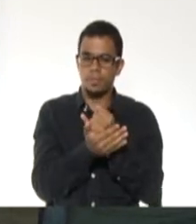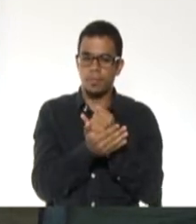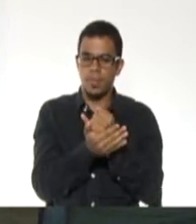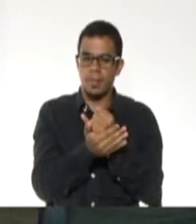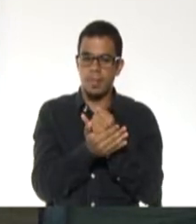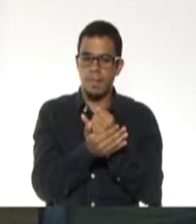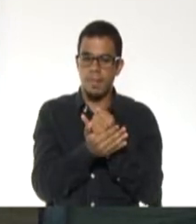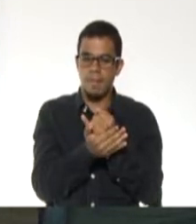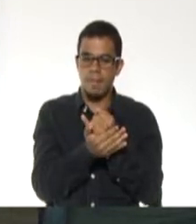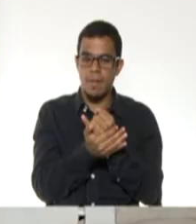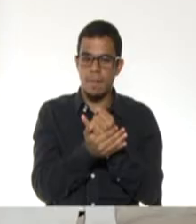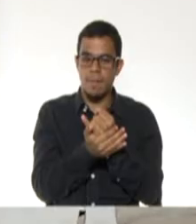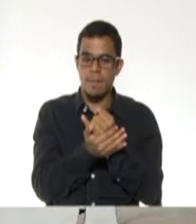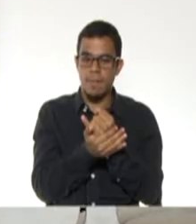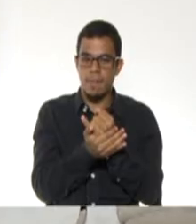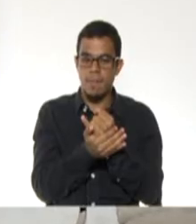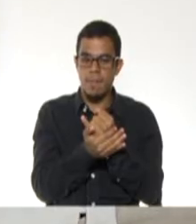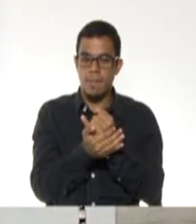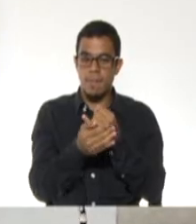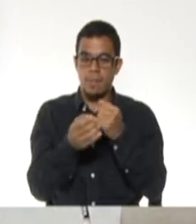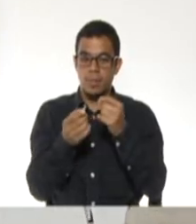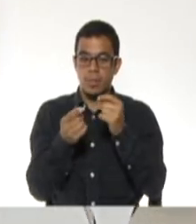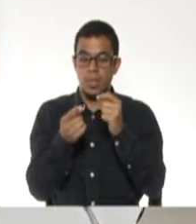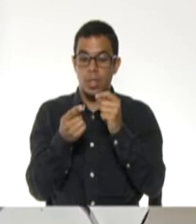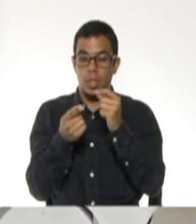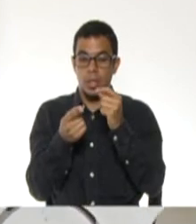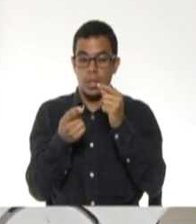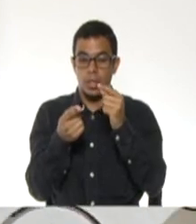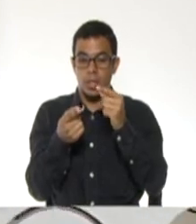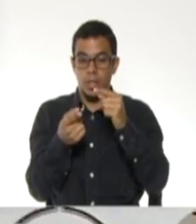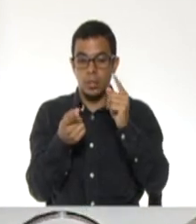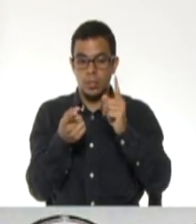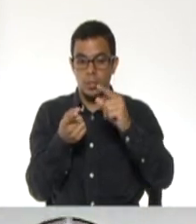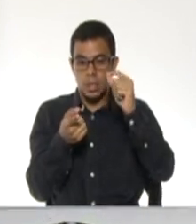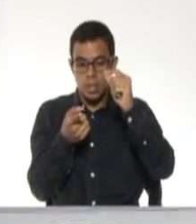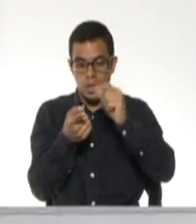Inserto con fuerza el